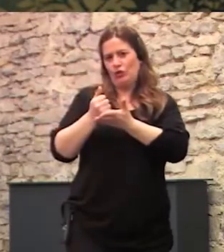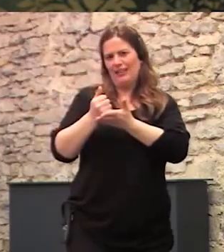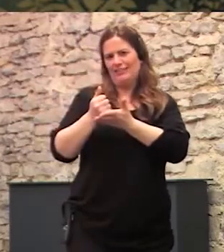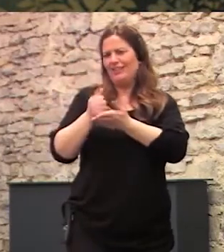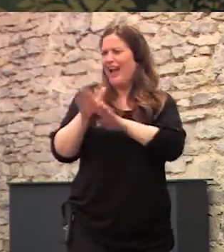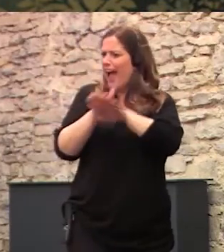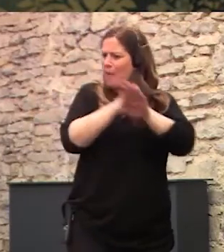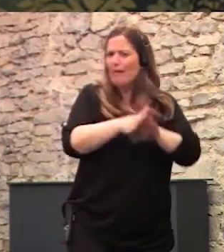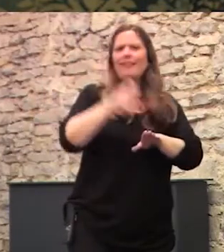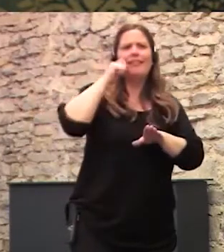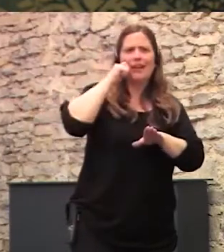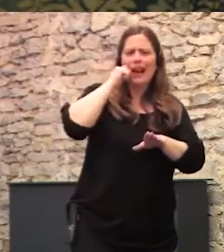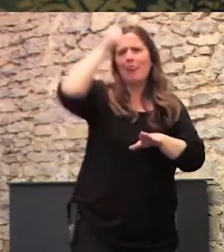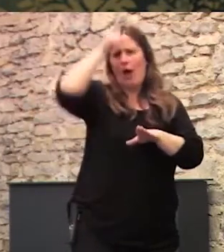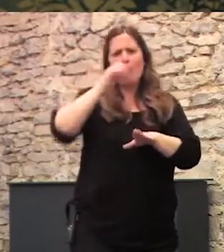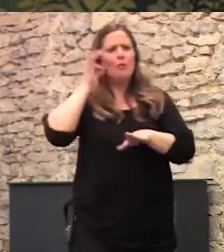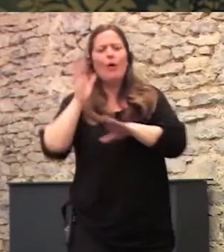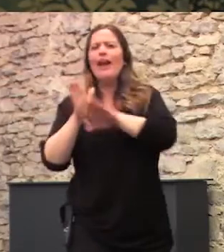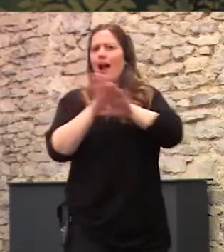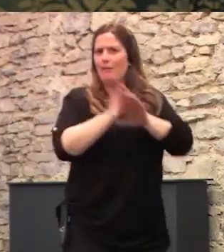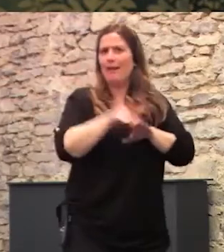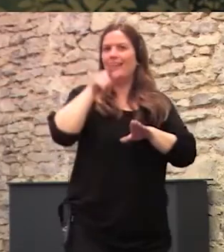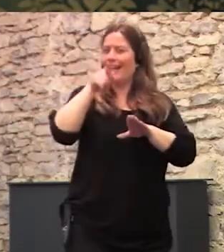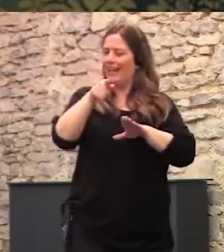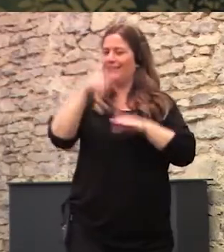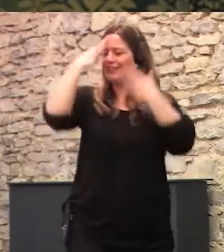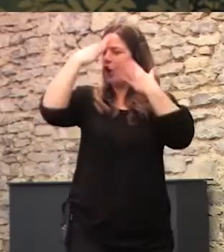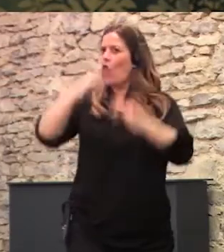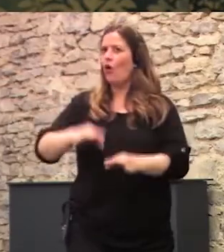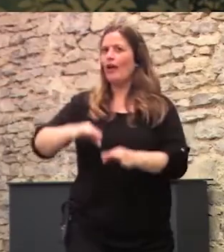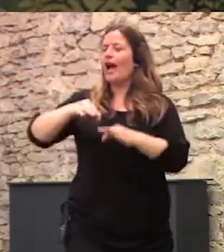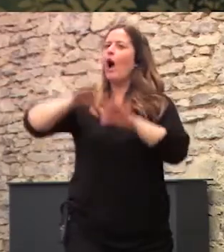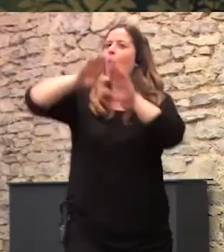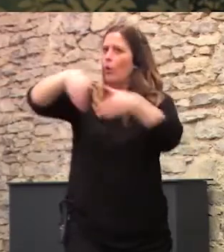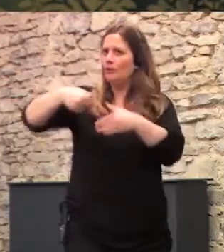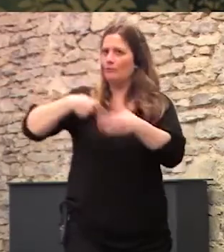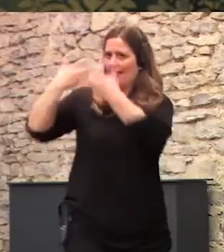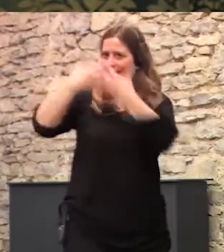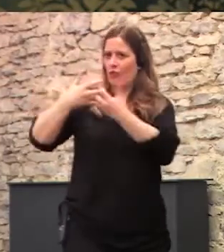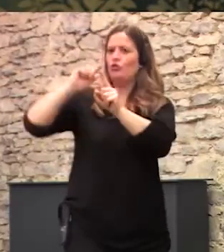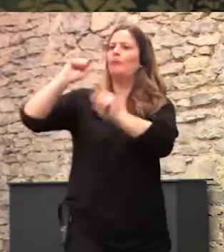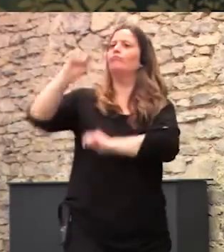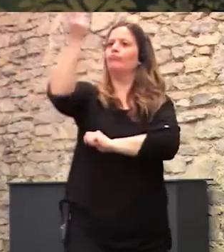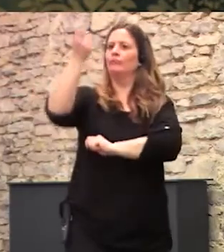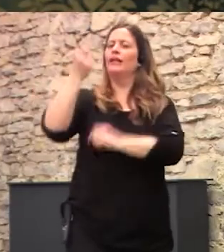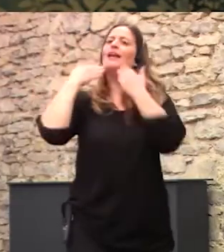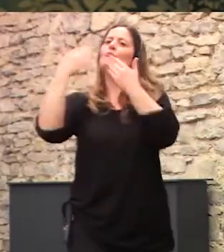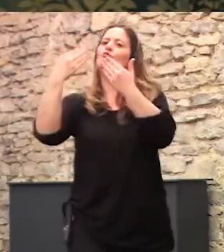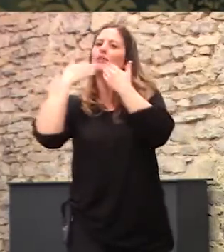y de género. Ese es el sentido final de esta lucha. Miesker.